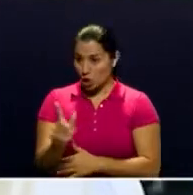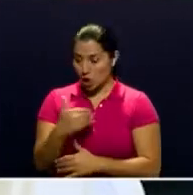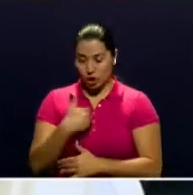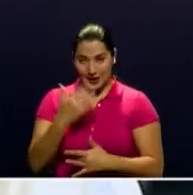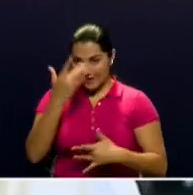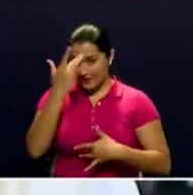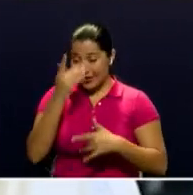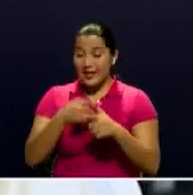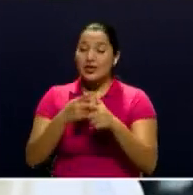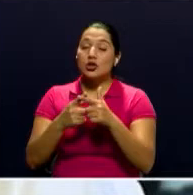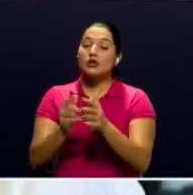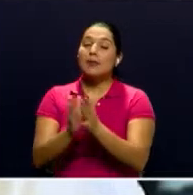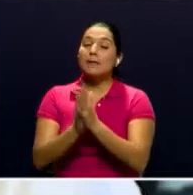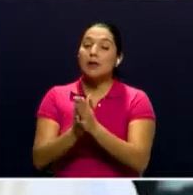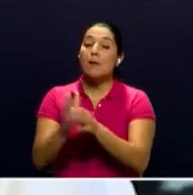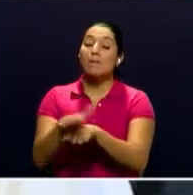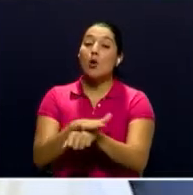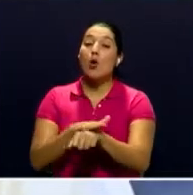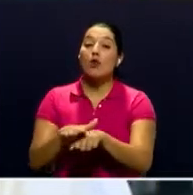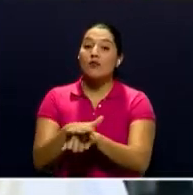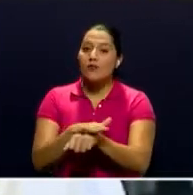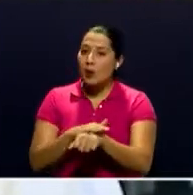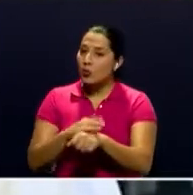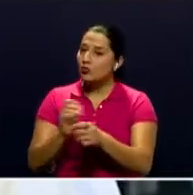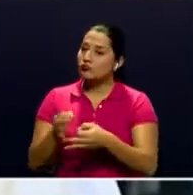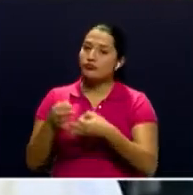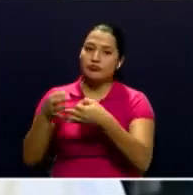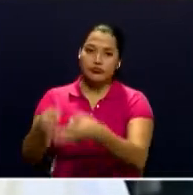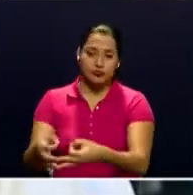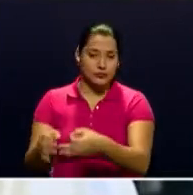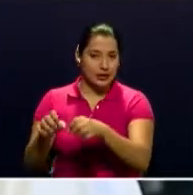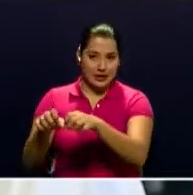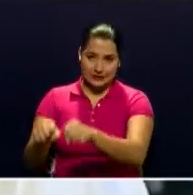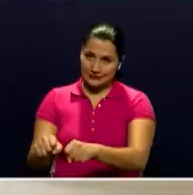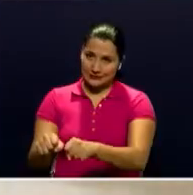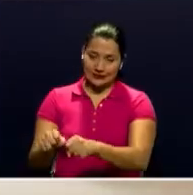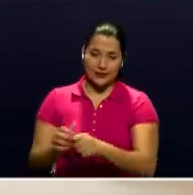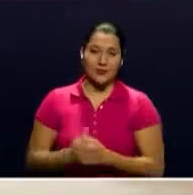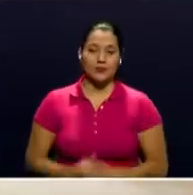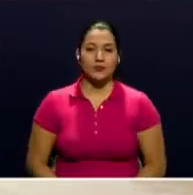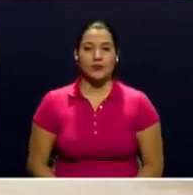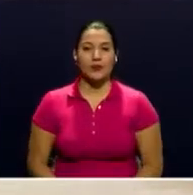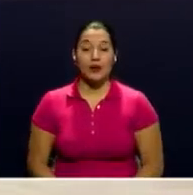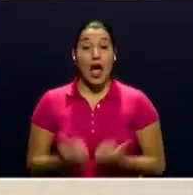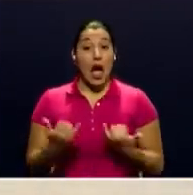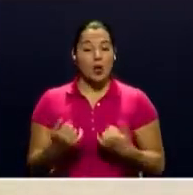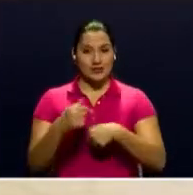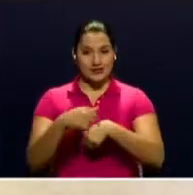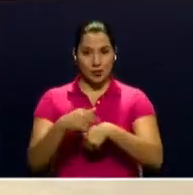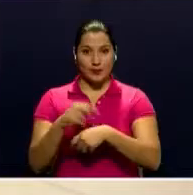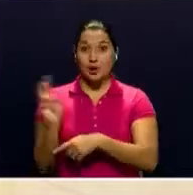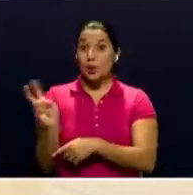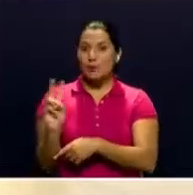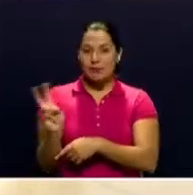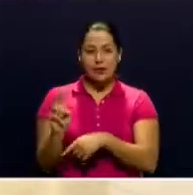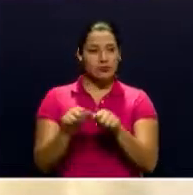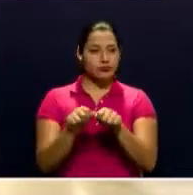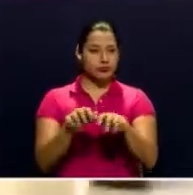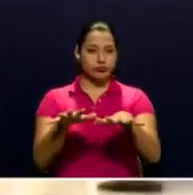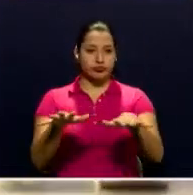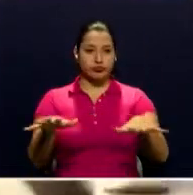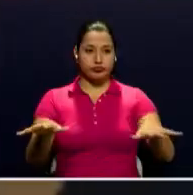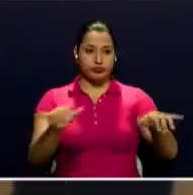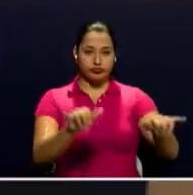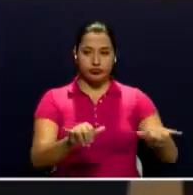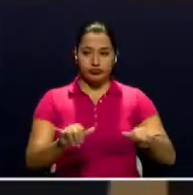por favor reprogramen la consulta de esos pacientes. En este momento los virus están circulando en